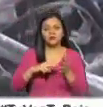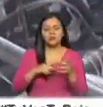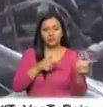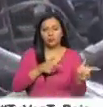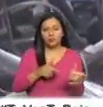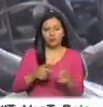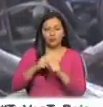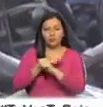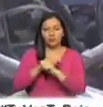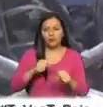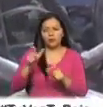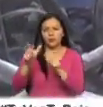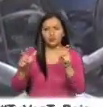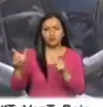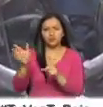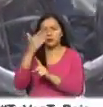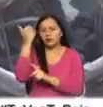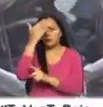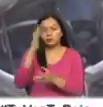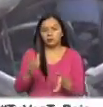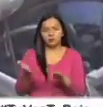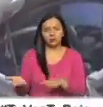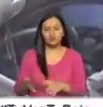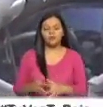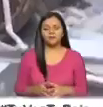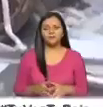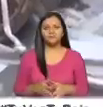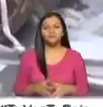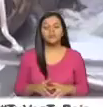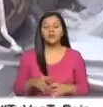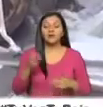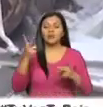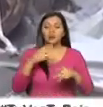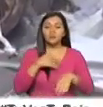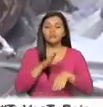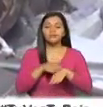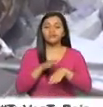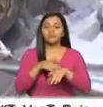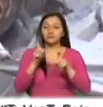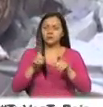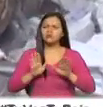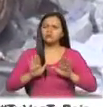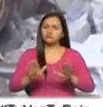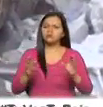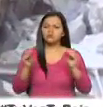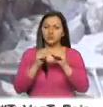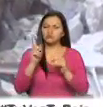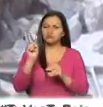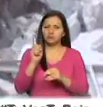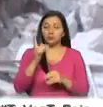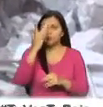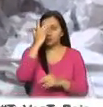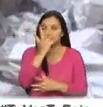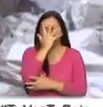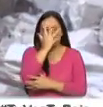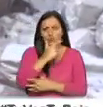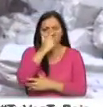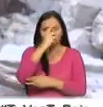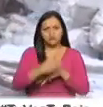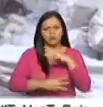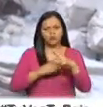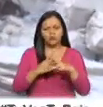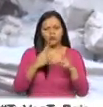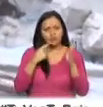incendiarias sobre civiles en varias operaciones militares. También hizo un llamado a detener este tipo de ataques que calificó de vergonzosos y señaló